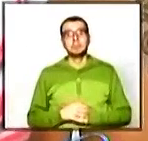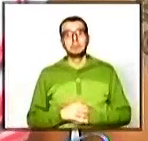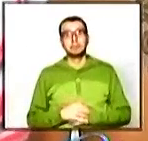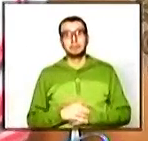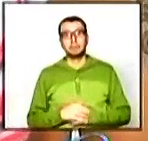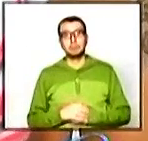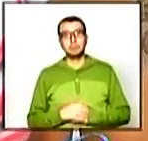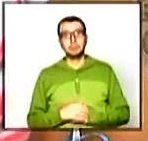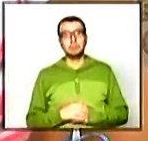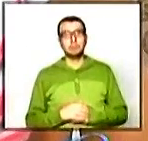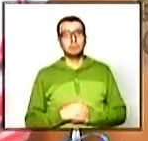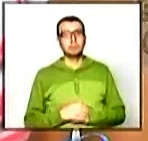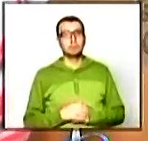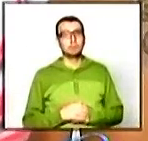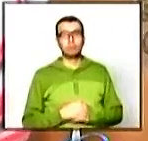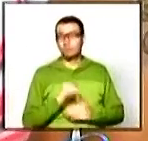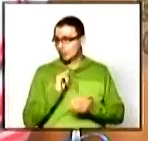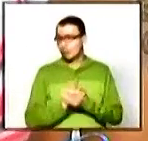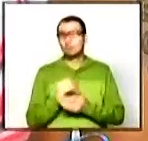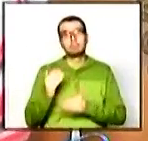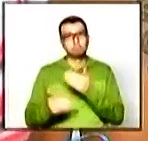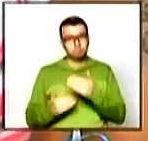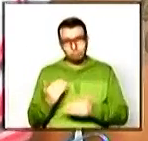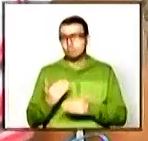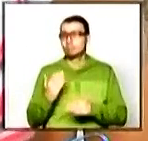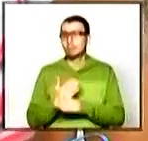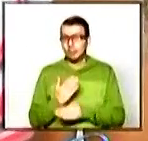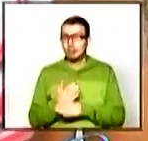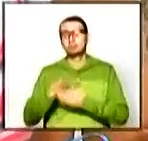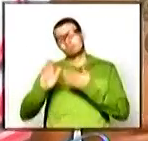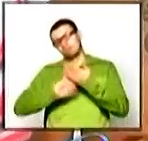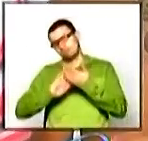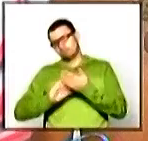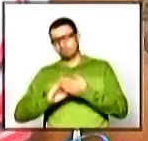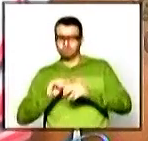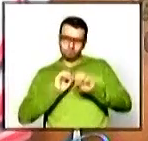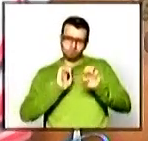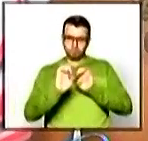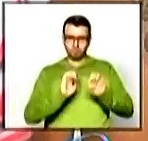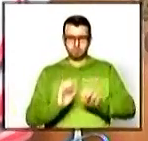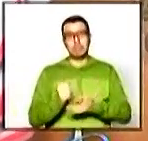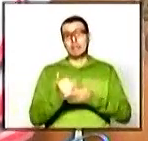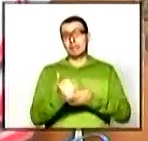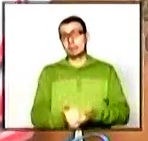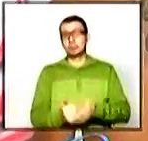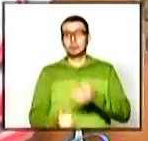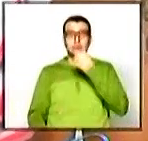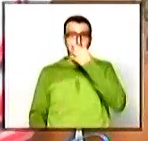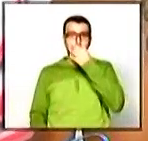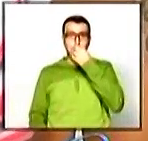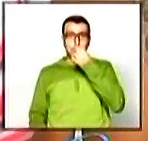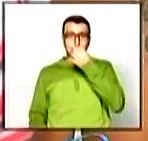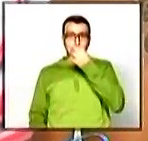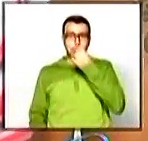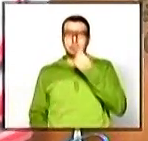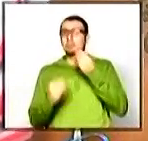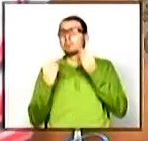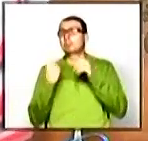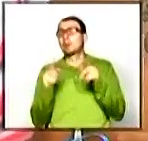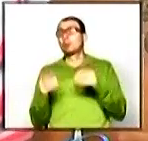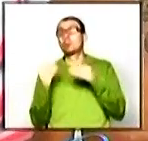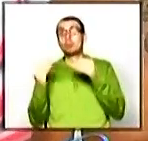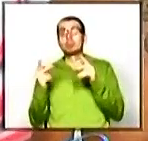Entonces, también el mismo proceso, tenemos que venir a liberar y descontracturar, pero tenemos en la mayoría de los pacientes un